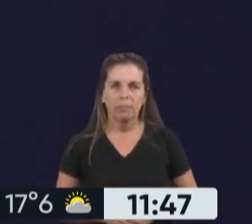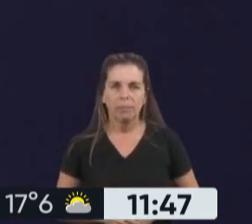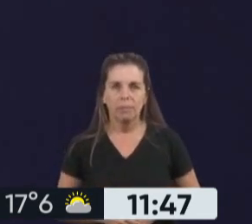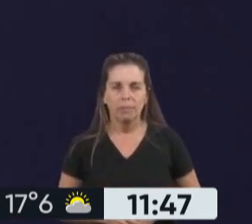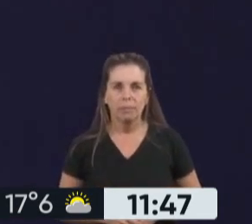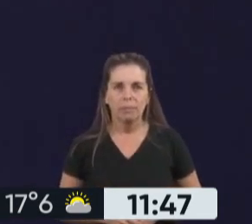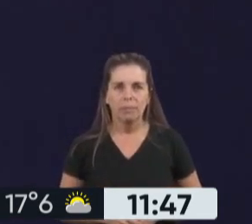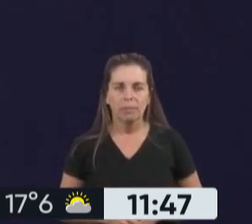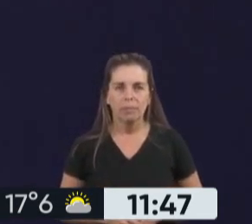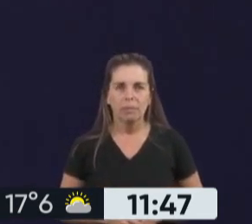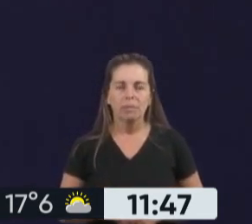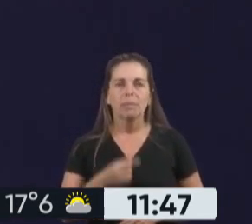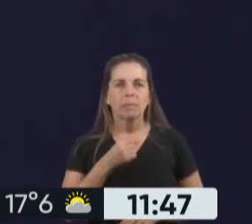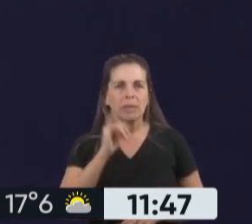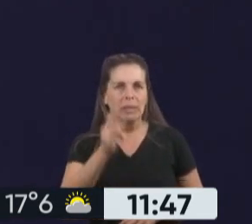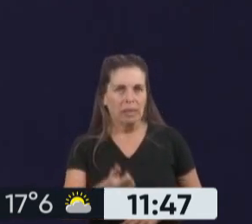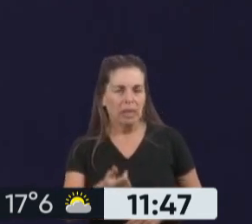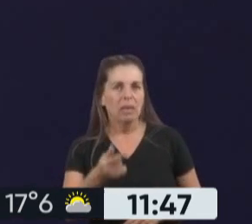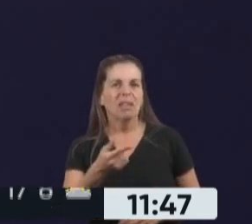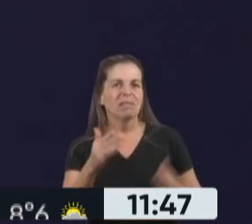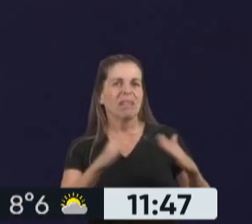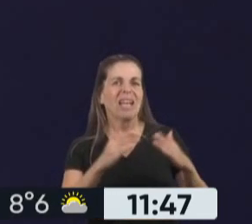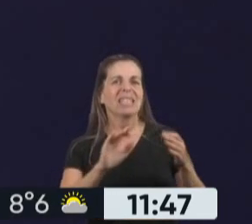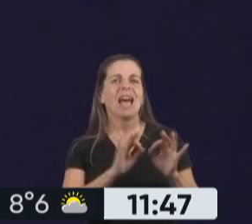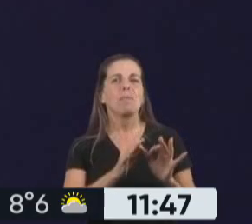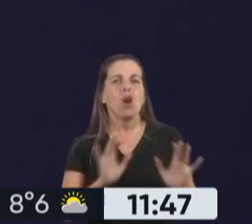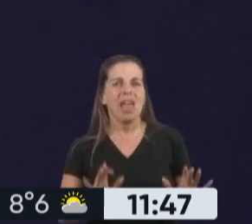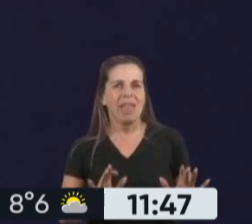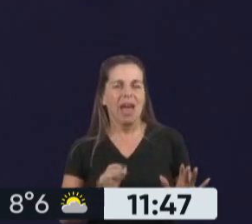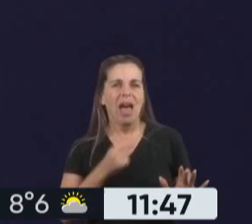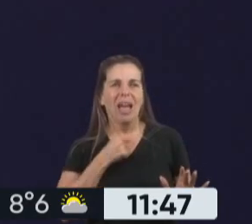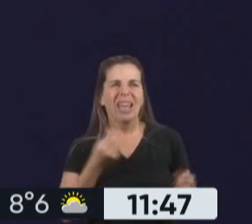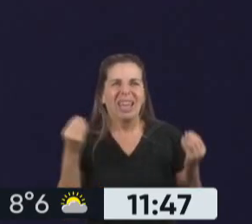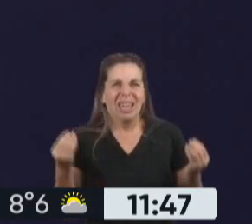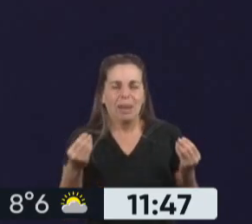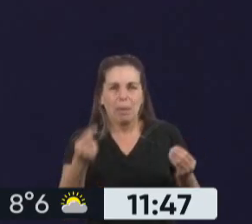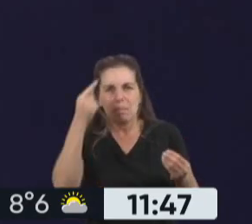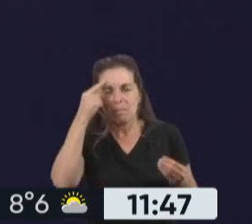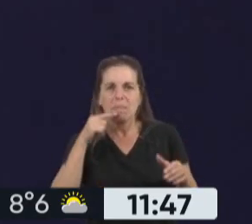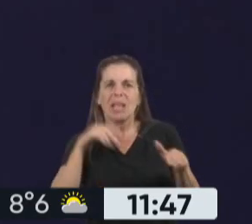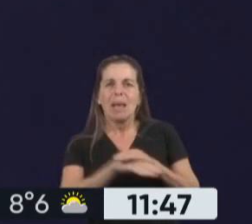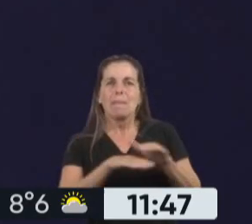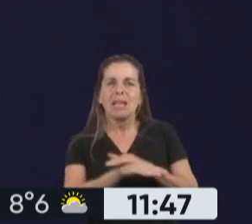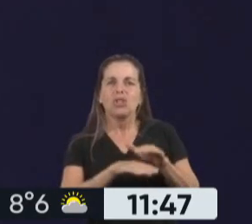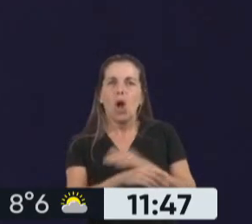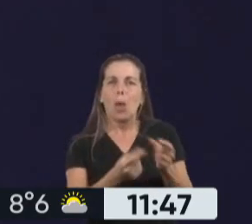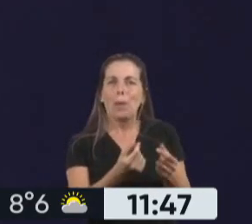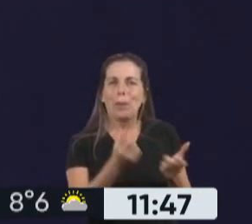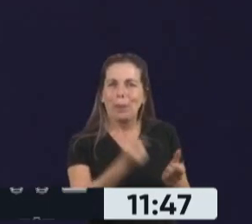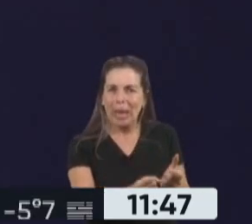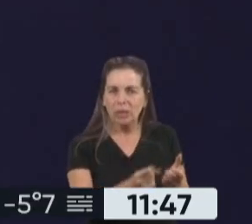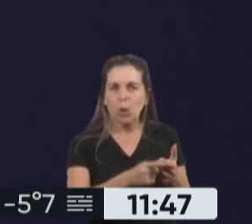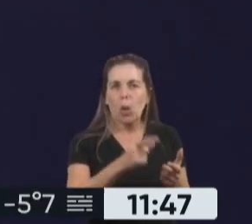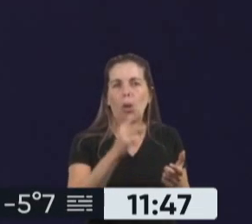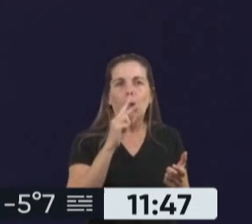efectivamente lo que queremos es hacerla más eficiente y nos parece que la emisión de billetes de baja denominación no